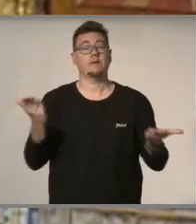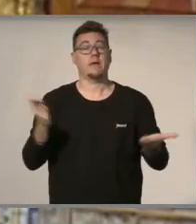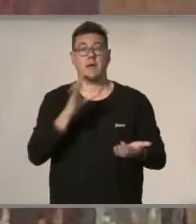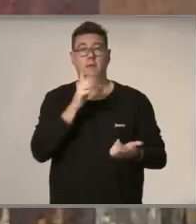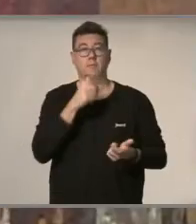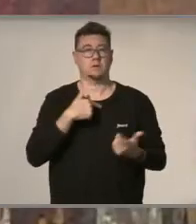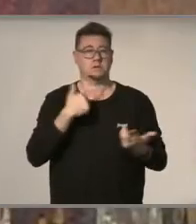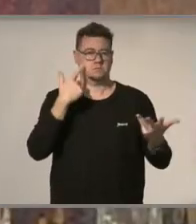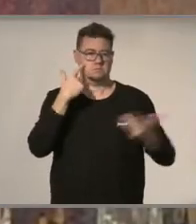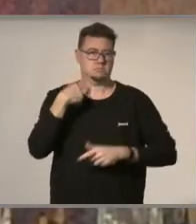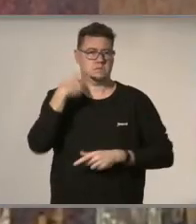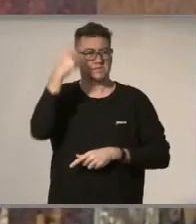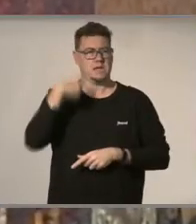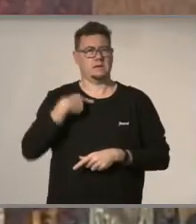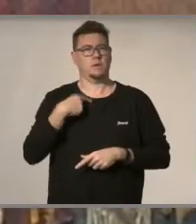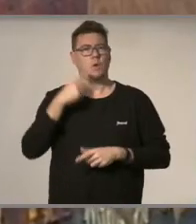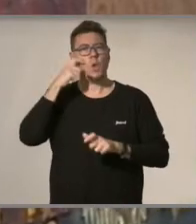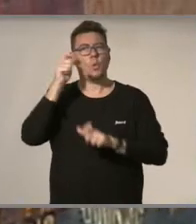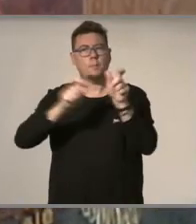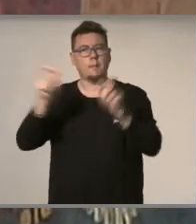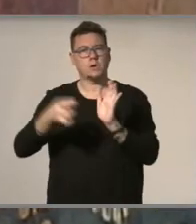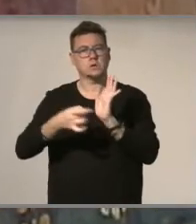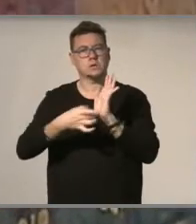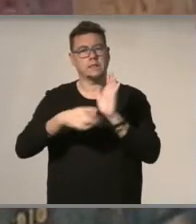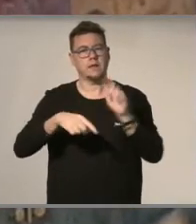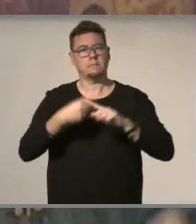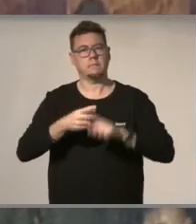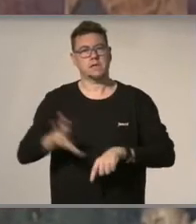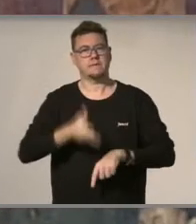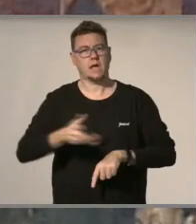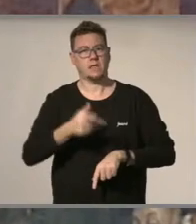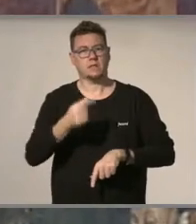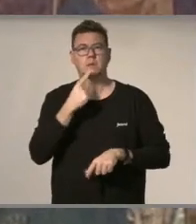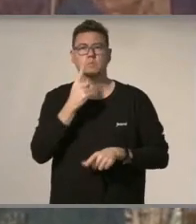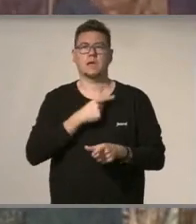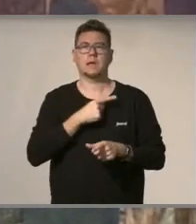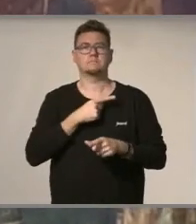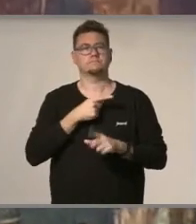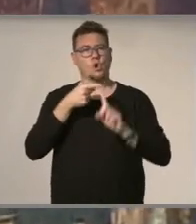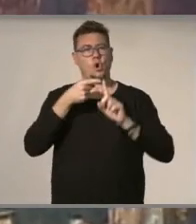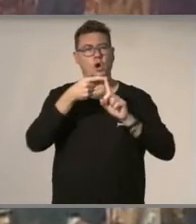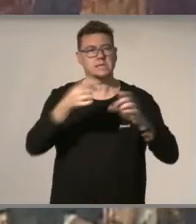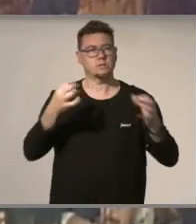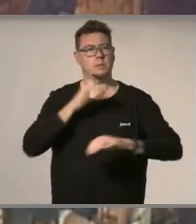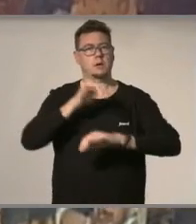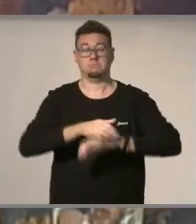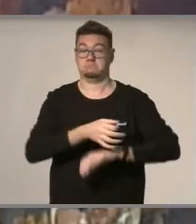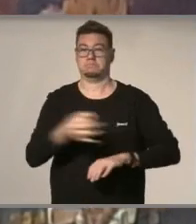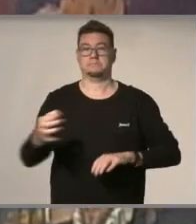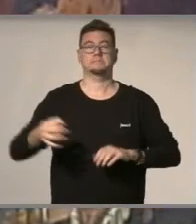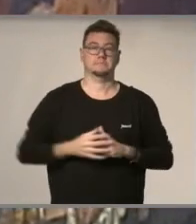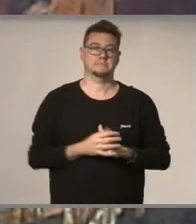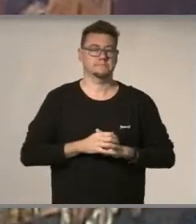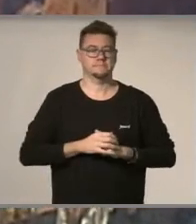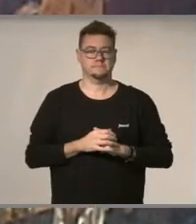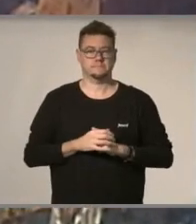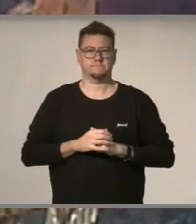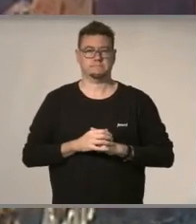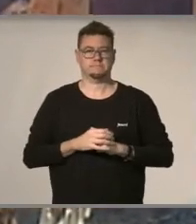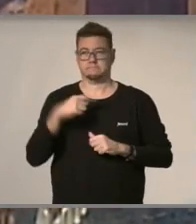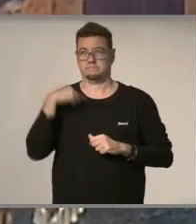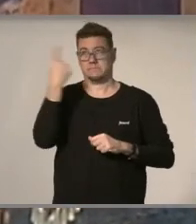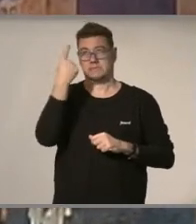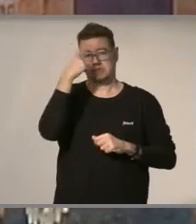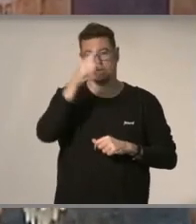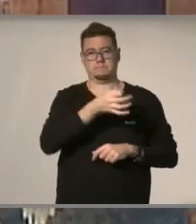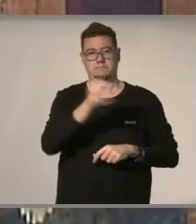la eficacia y la humanidad con que sus efectivos cumplen las misiones que tienen encomendadas. Lo sabemos bien